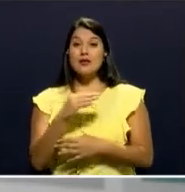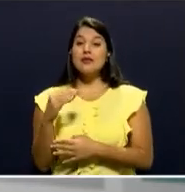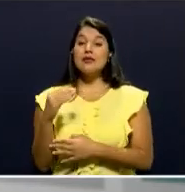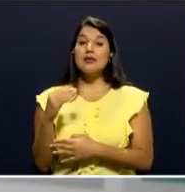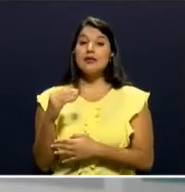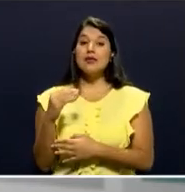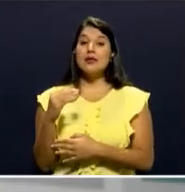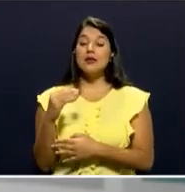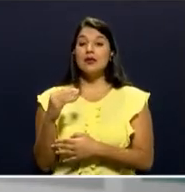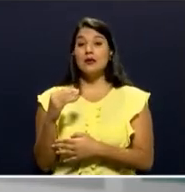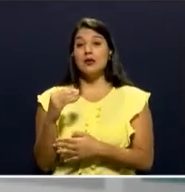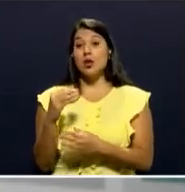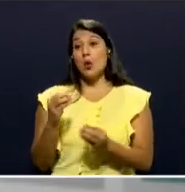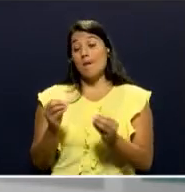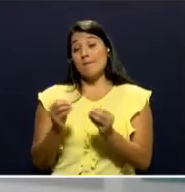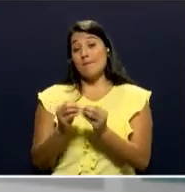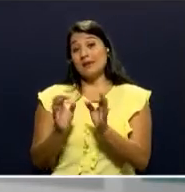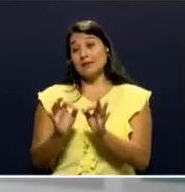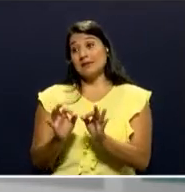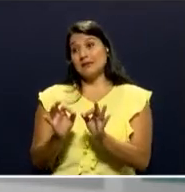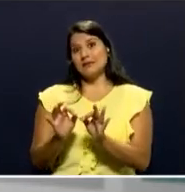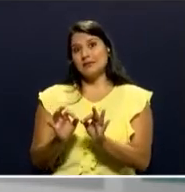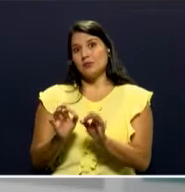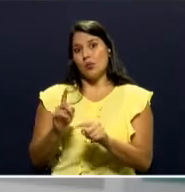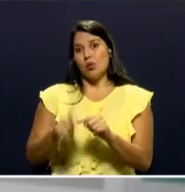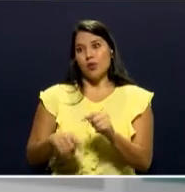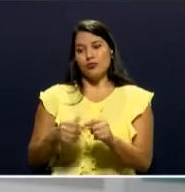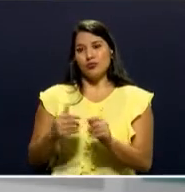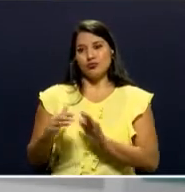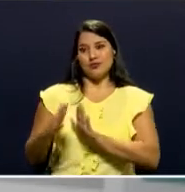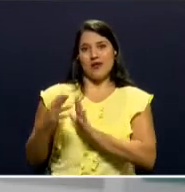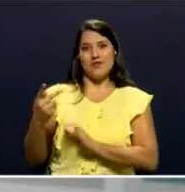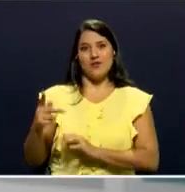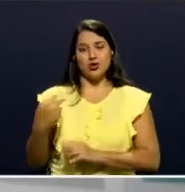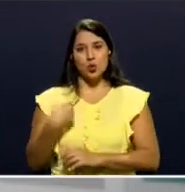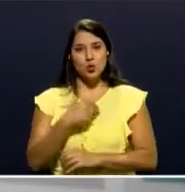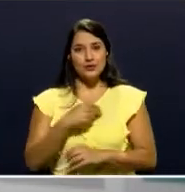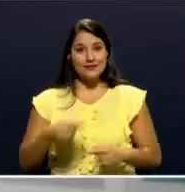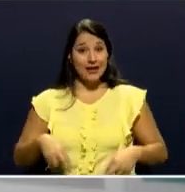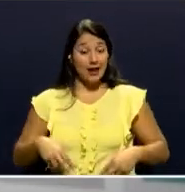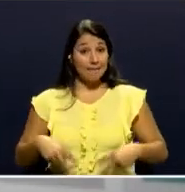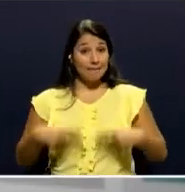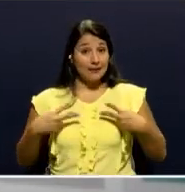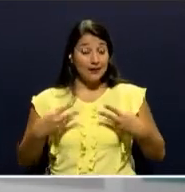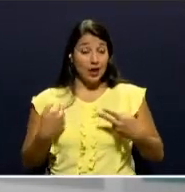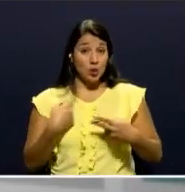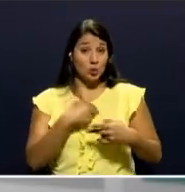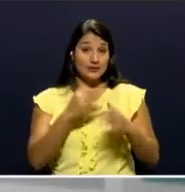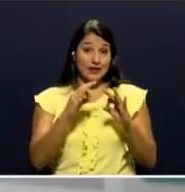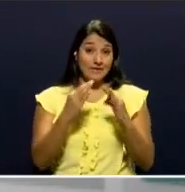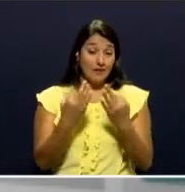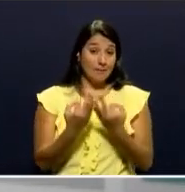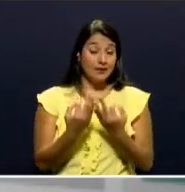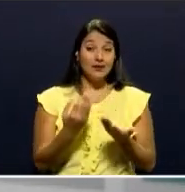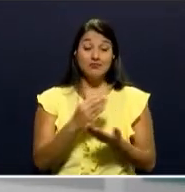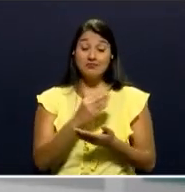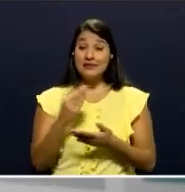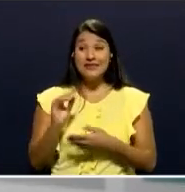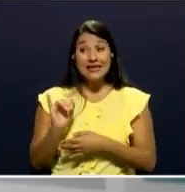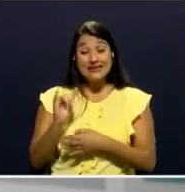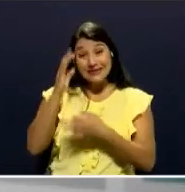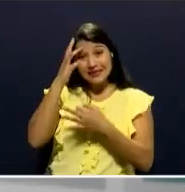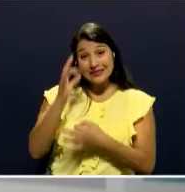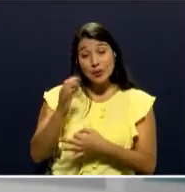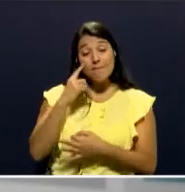como te digo lo más importante de la vida nuestras familias somos seres humanos y la decisión que se toma yo creo que